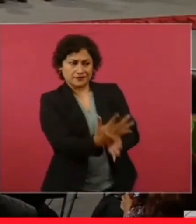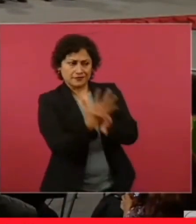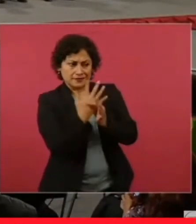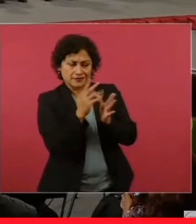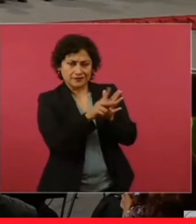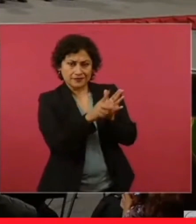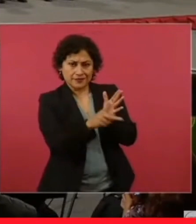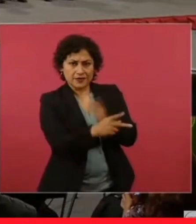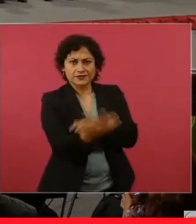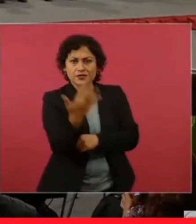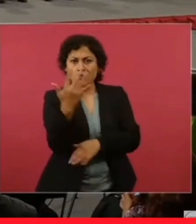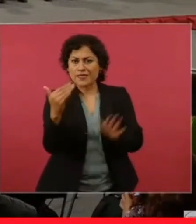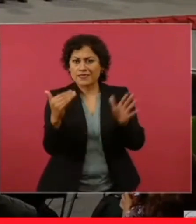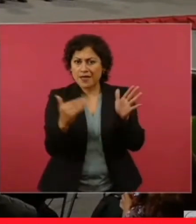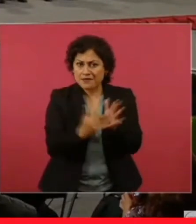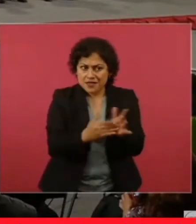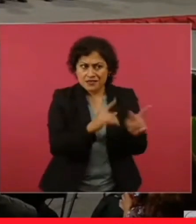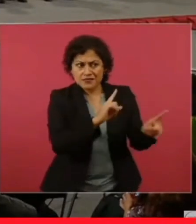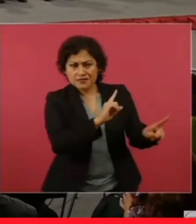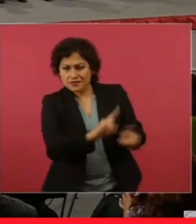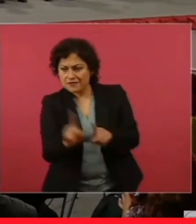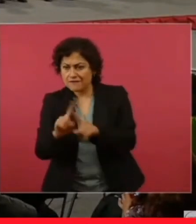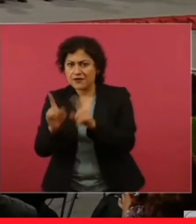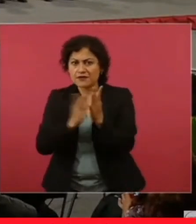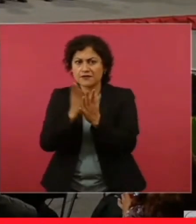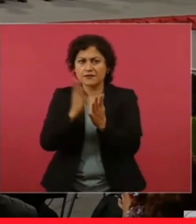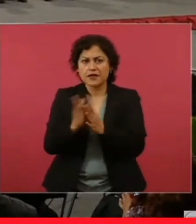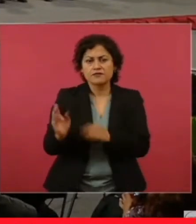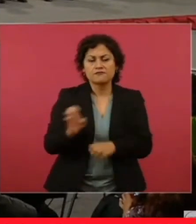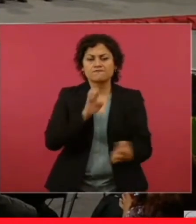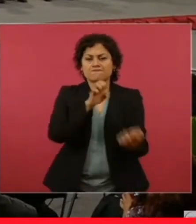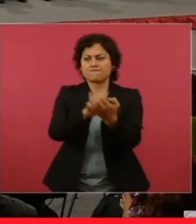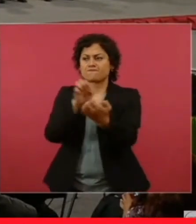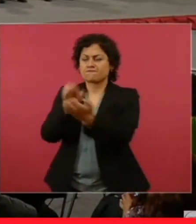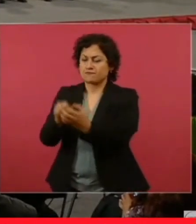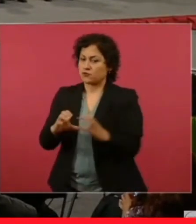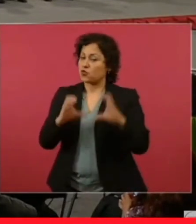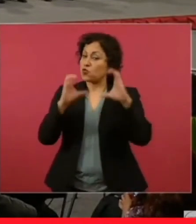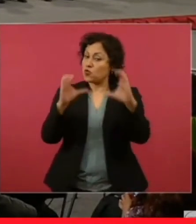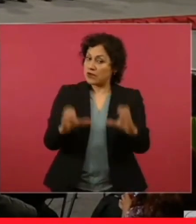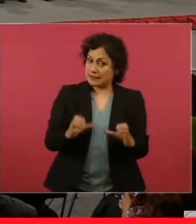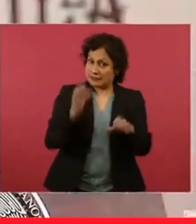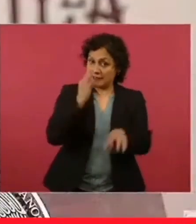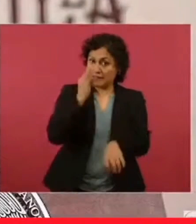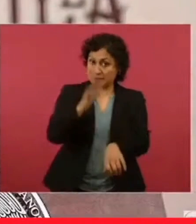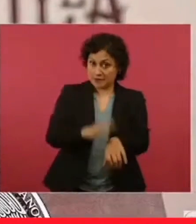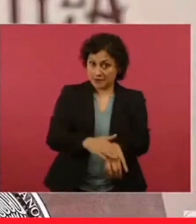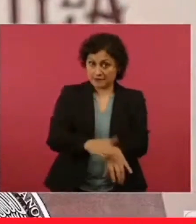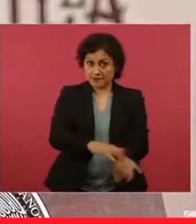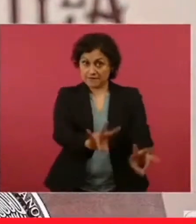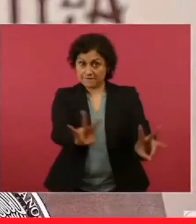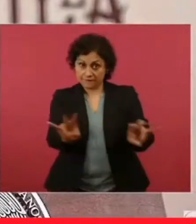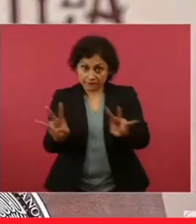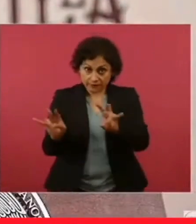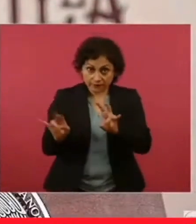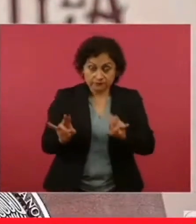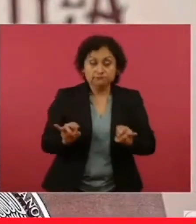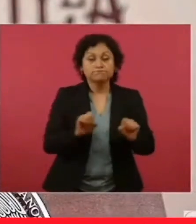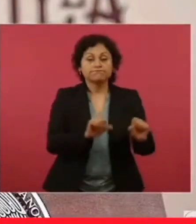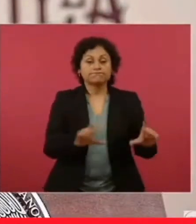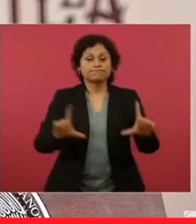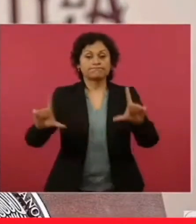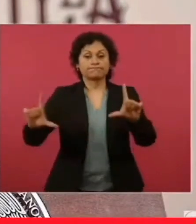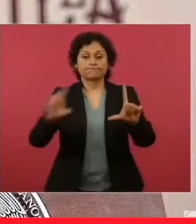publicaron distintos medios informativos tengan mucho cuidado también con las páginas